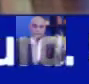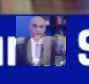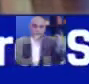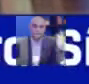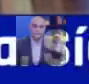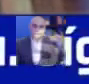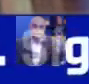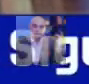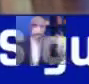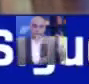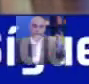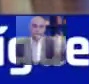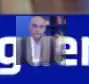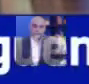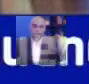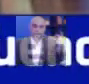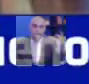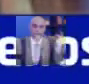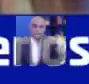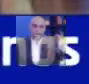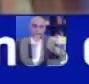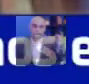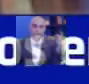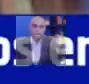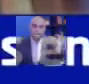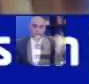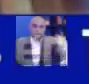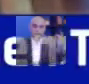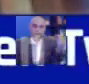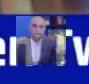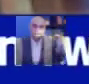hasta conservador en el aspecto de